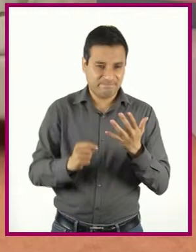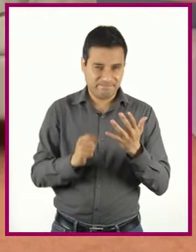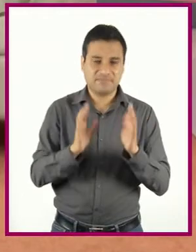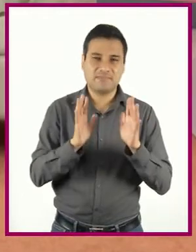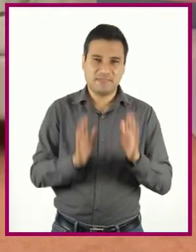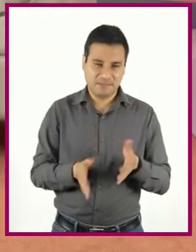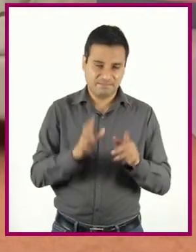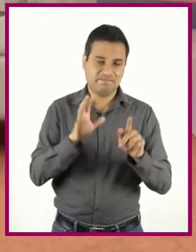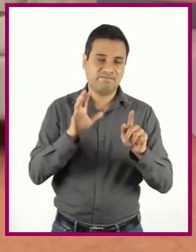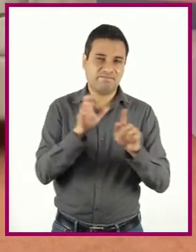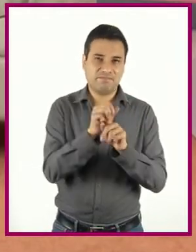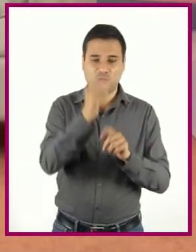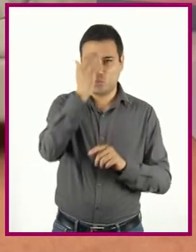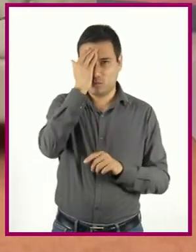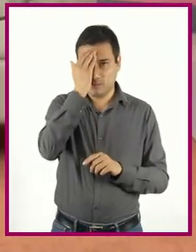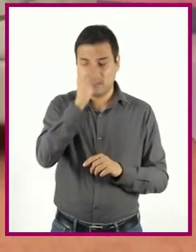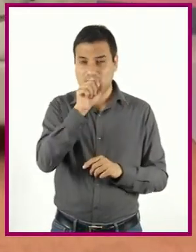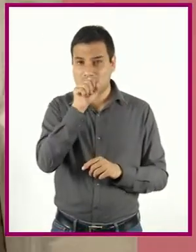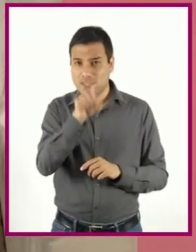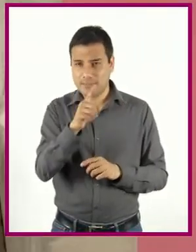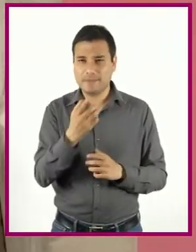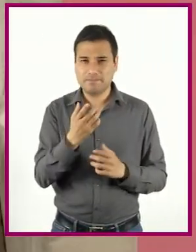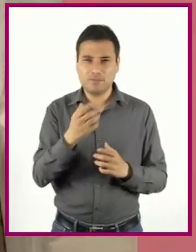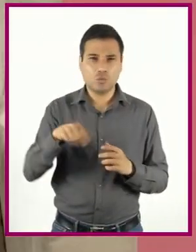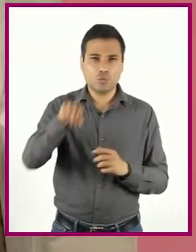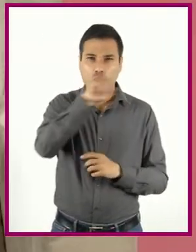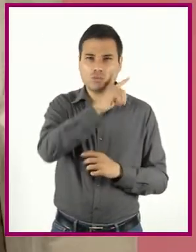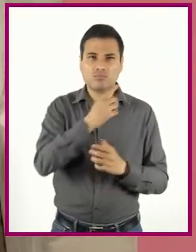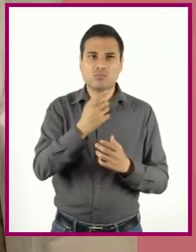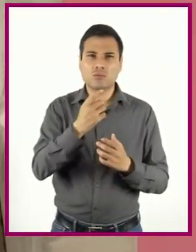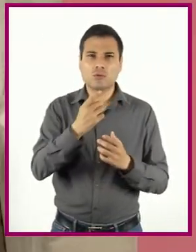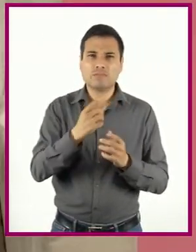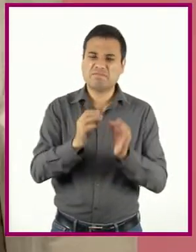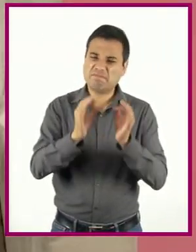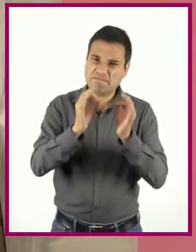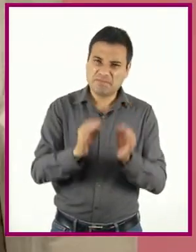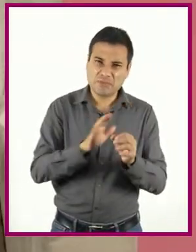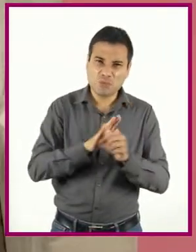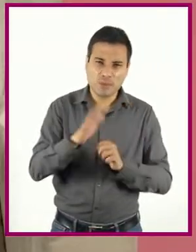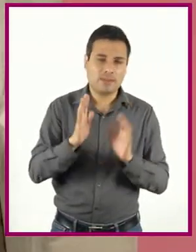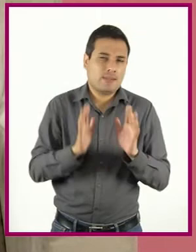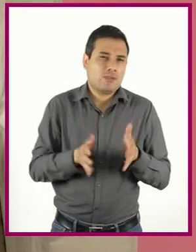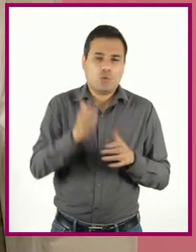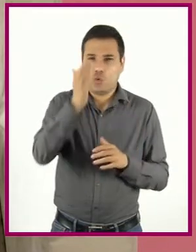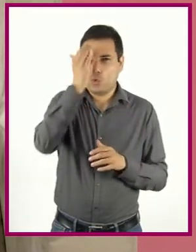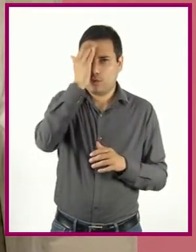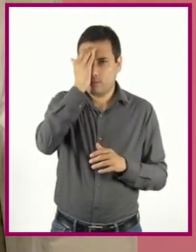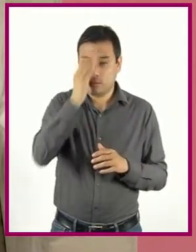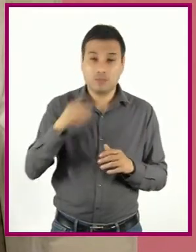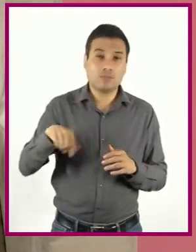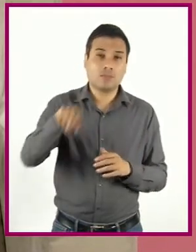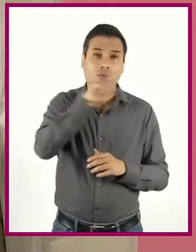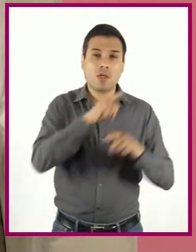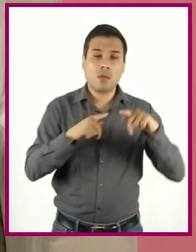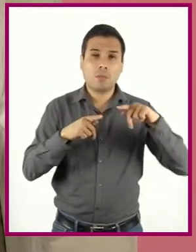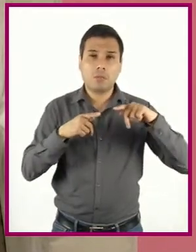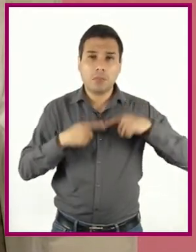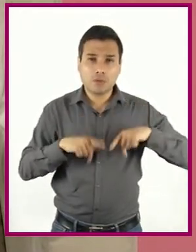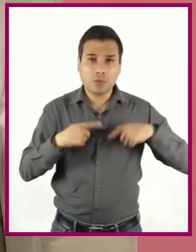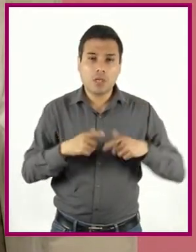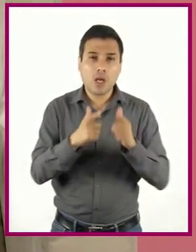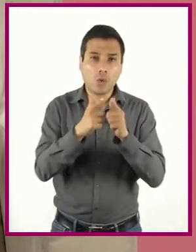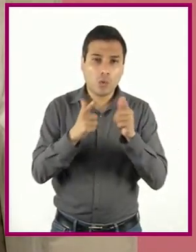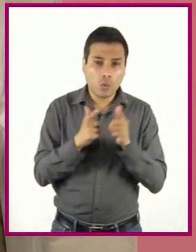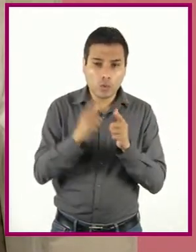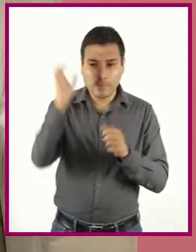porque independientemente de qué cultura, de qué grupo cultural, étnico seamos, pues la pandemia nos